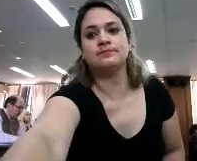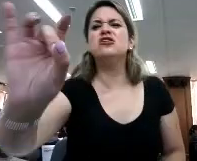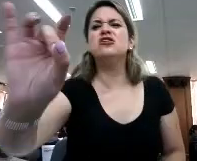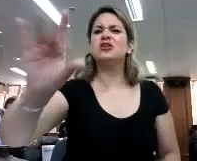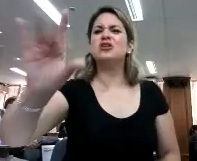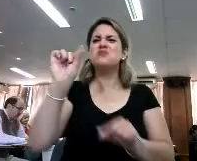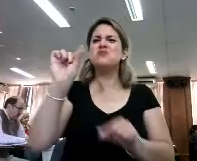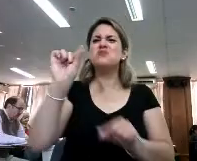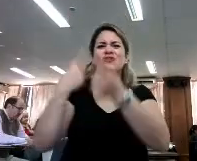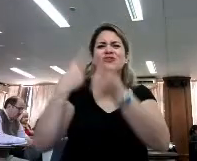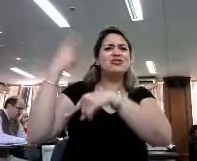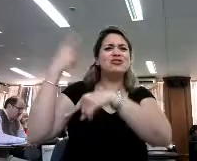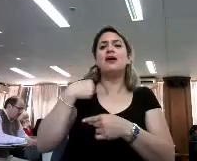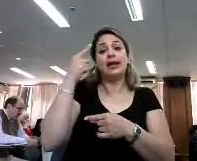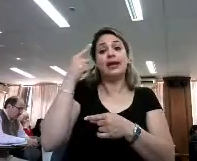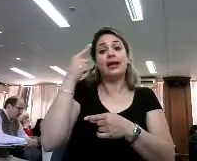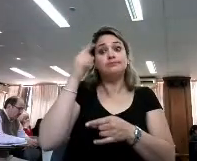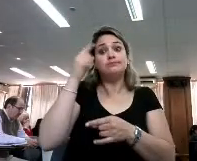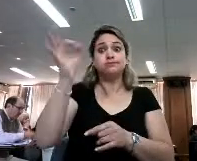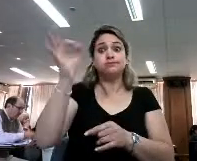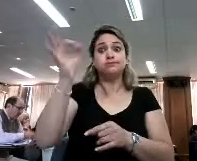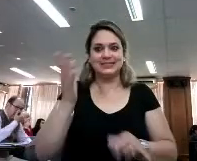contextualizarnos.